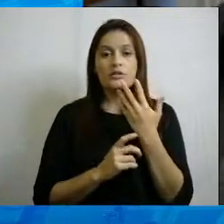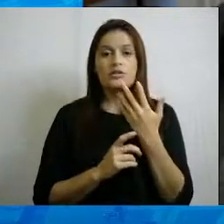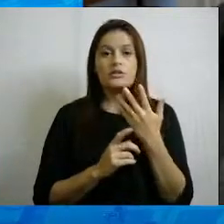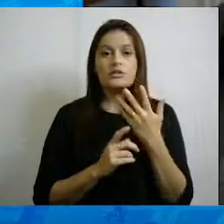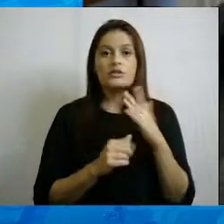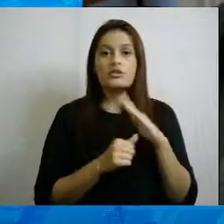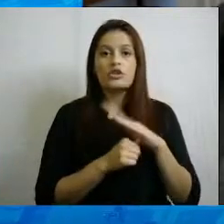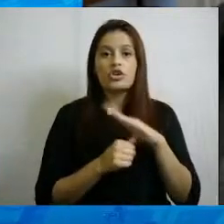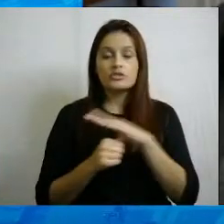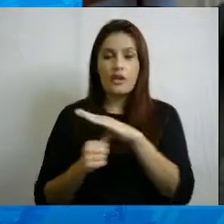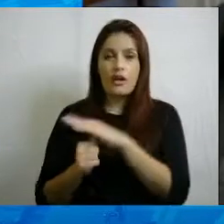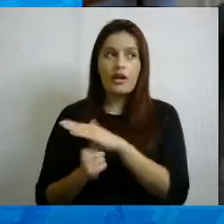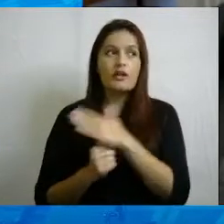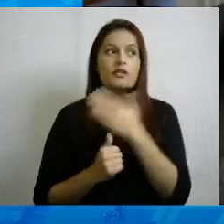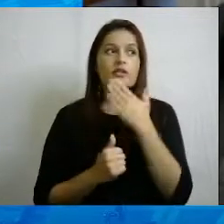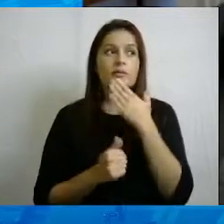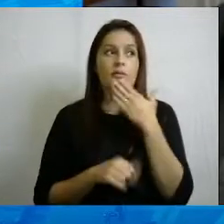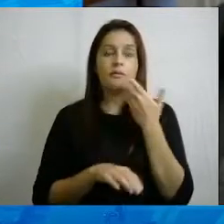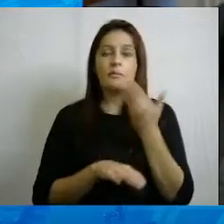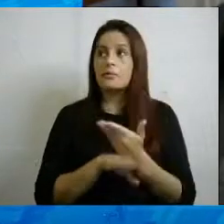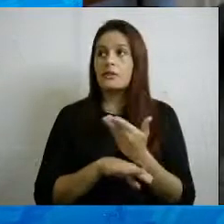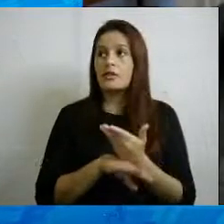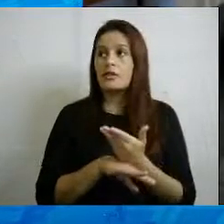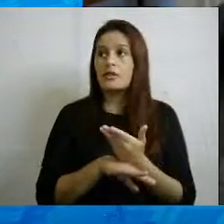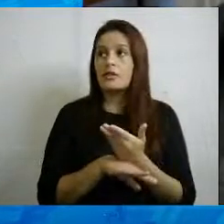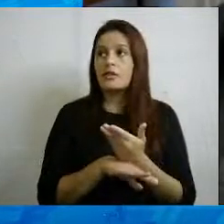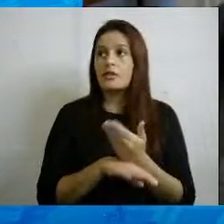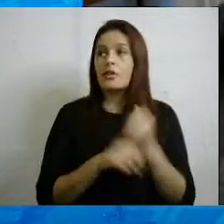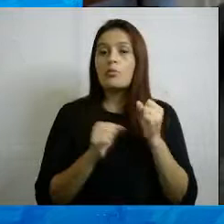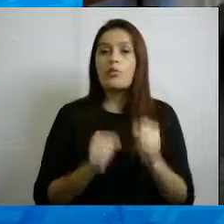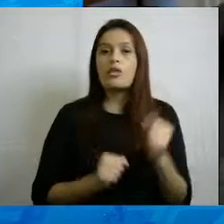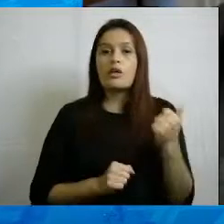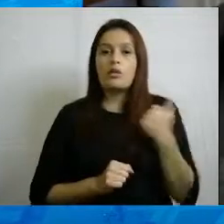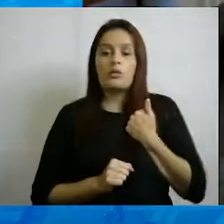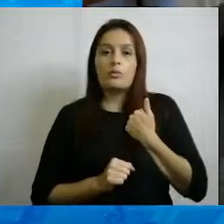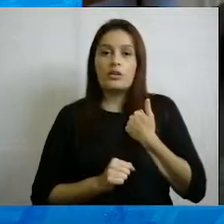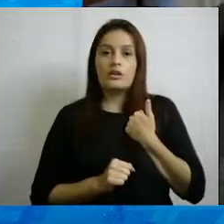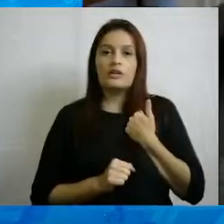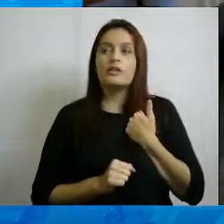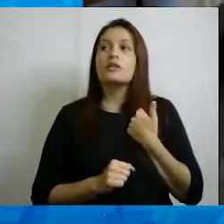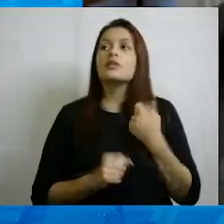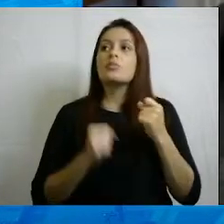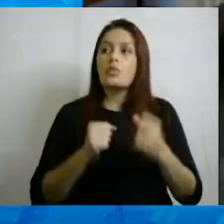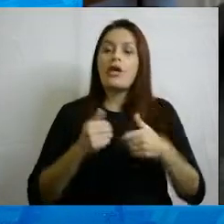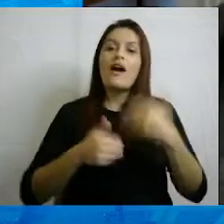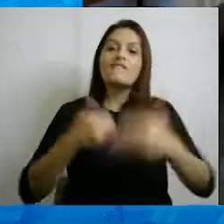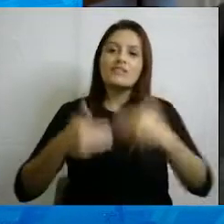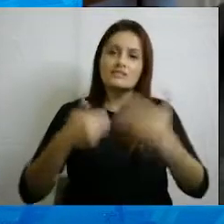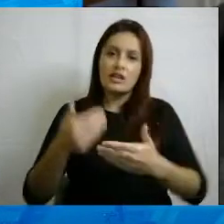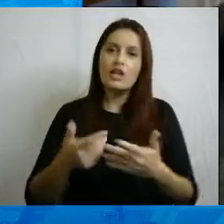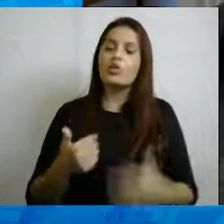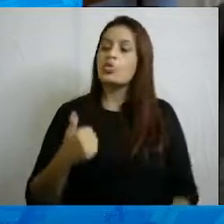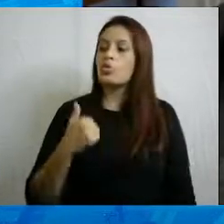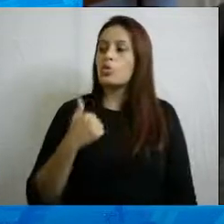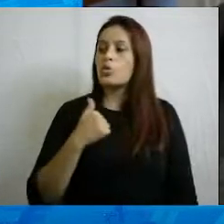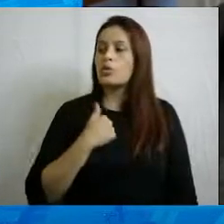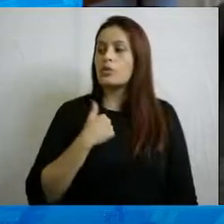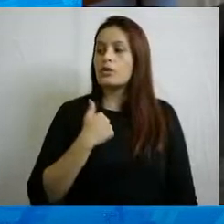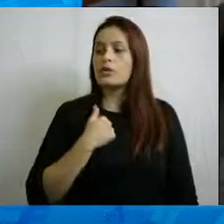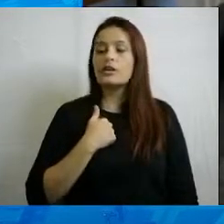concejales, y lo que le estamos pidiendo es que empecemos a cumplirla para poder empezar a avanzar y empezar a cumplir,